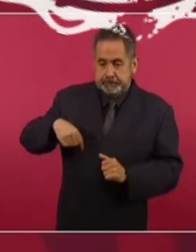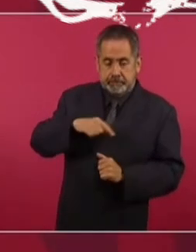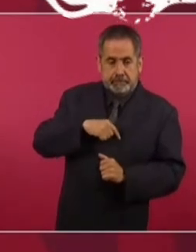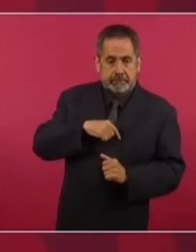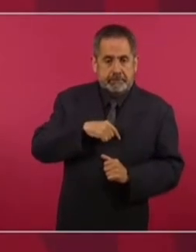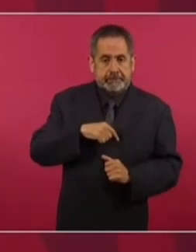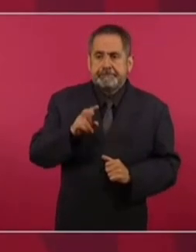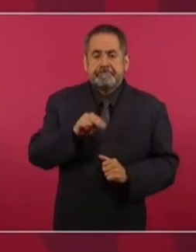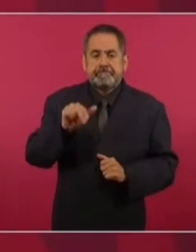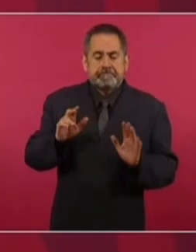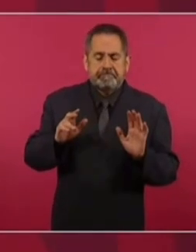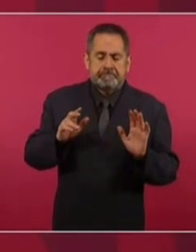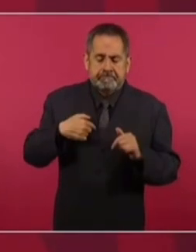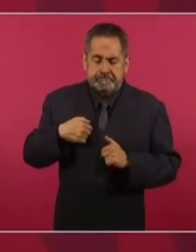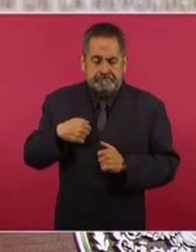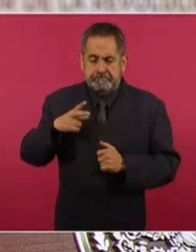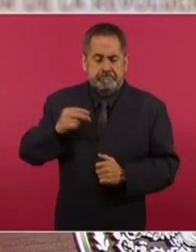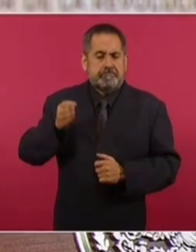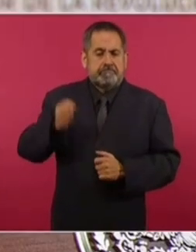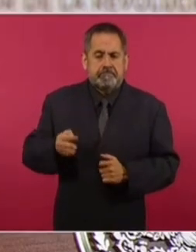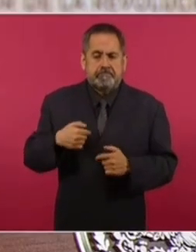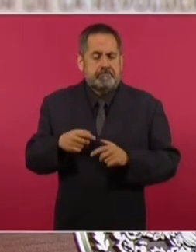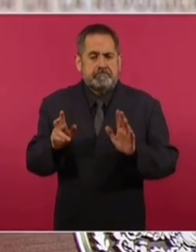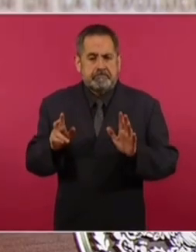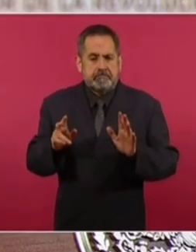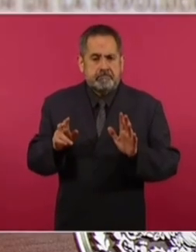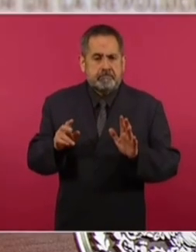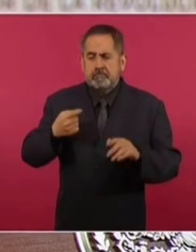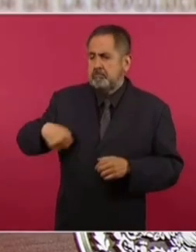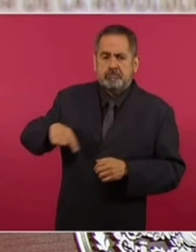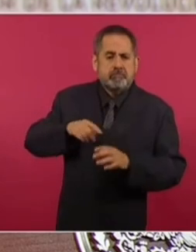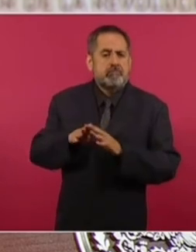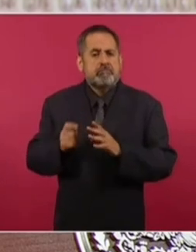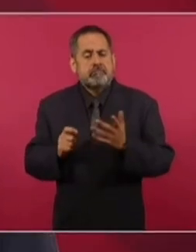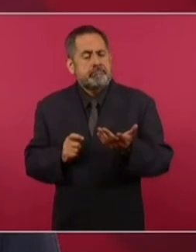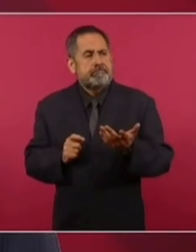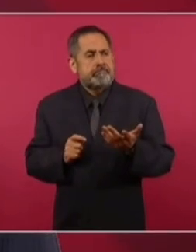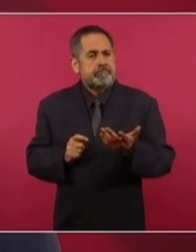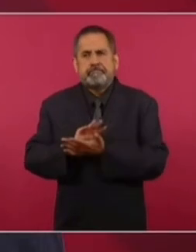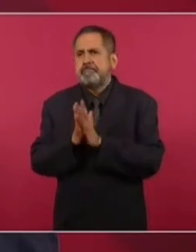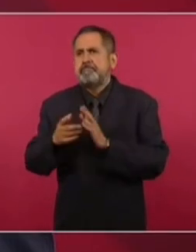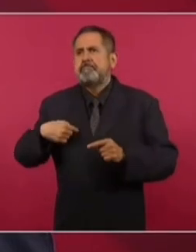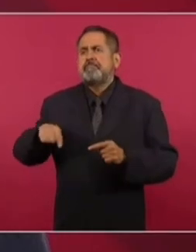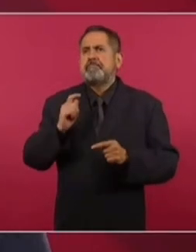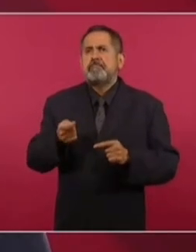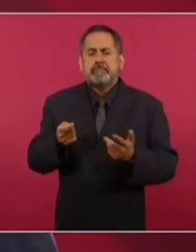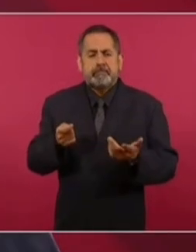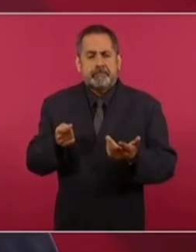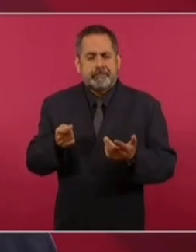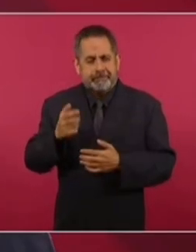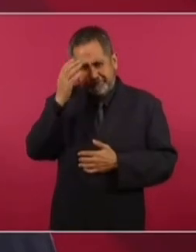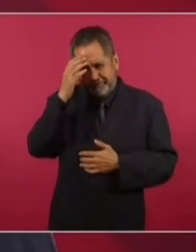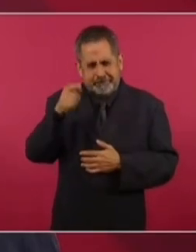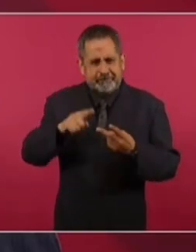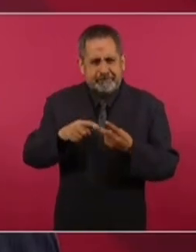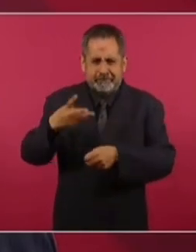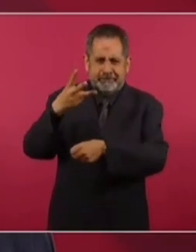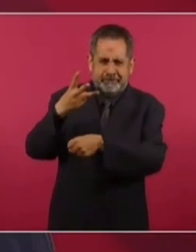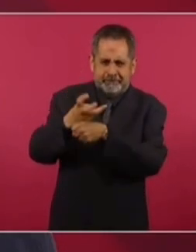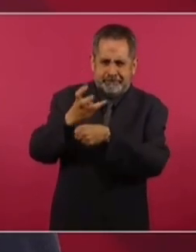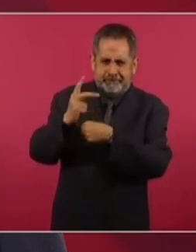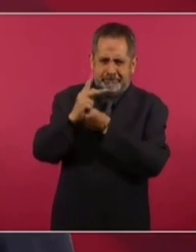Nosotros nunca hemos aceptado constituirnos como lo que se conoce como un tercer